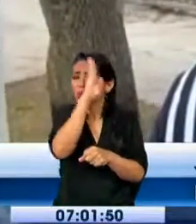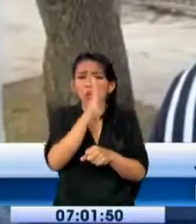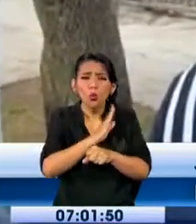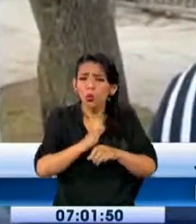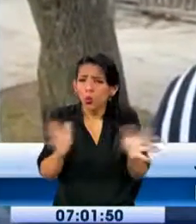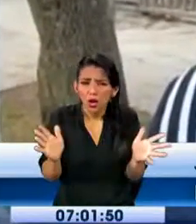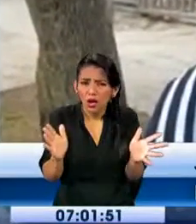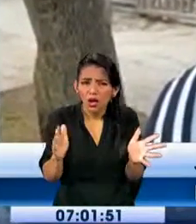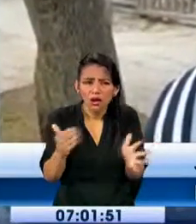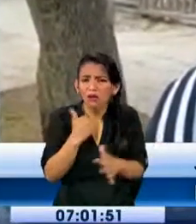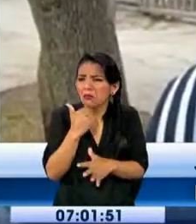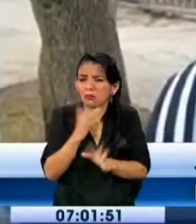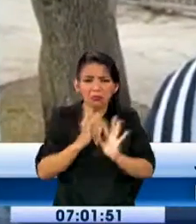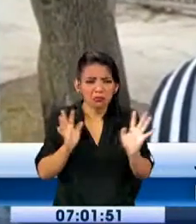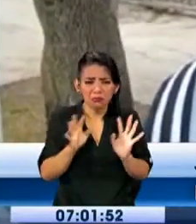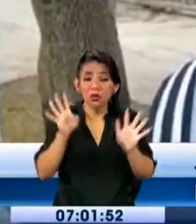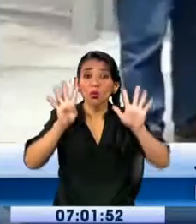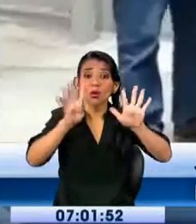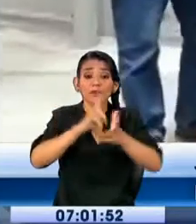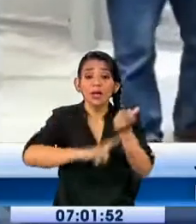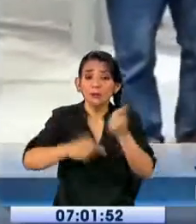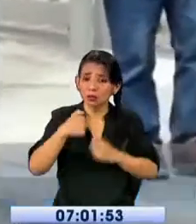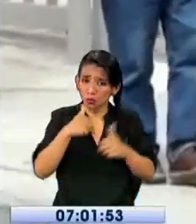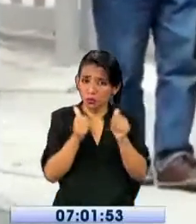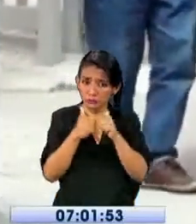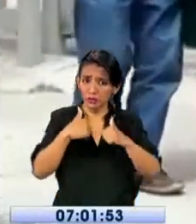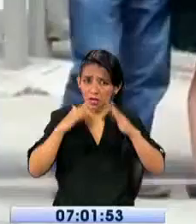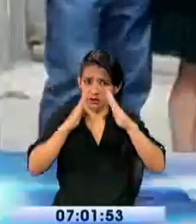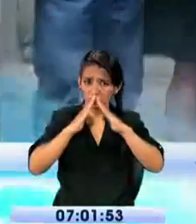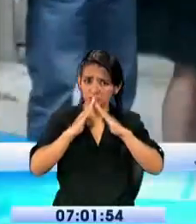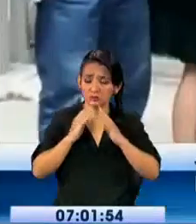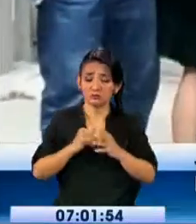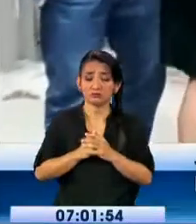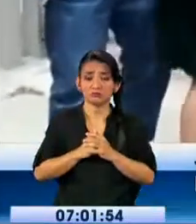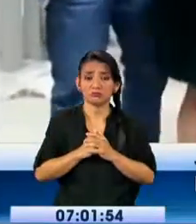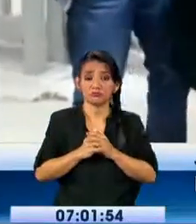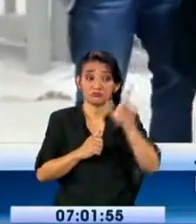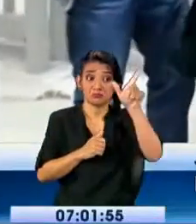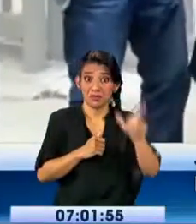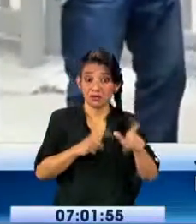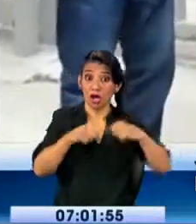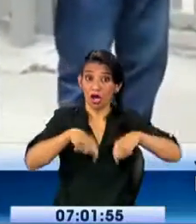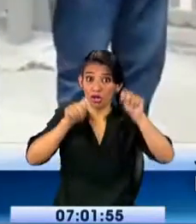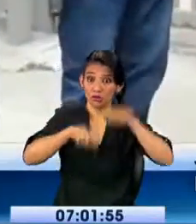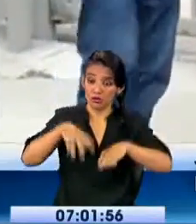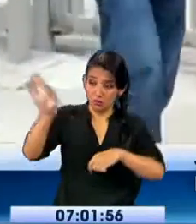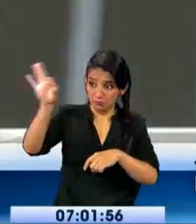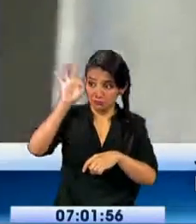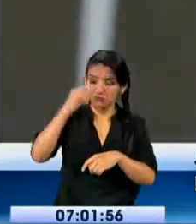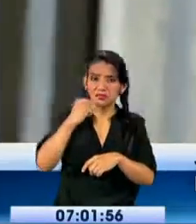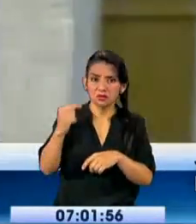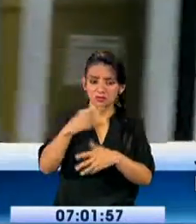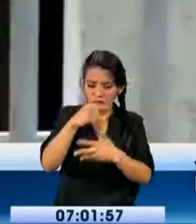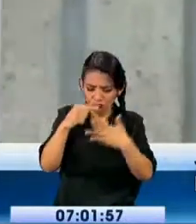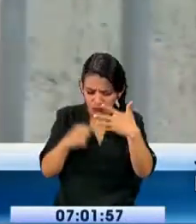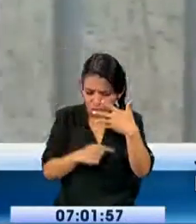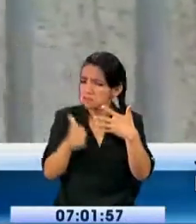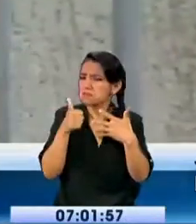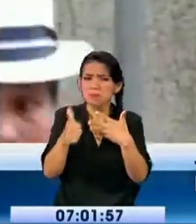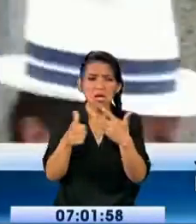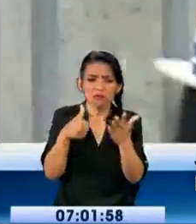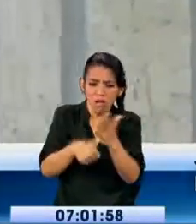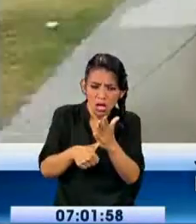vivía, tiene como 9 hermanos, tiene. La persona que contrató al fallecido afirma que todos los documentos del trabajador estaban en